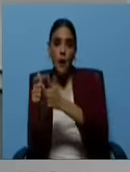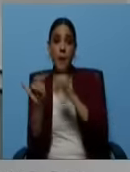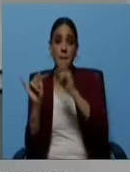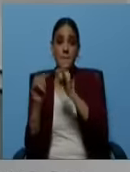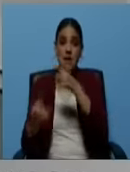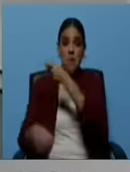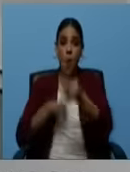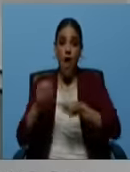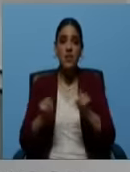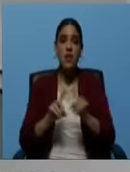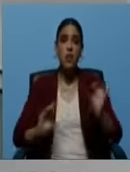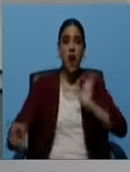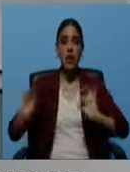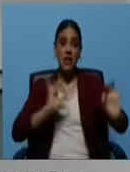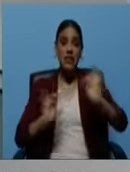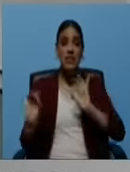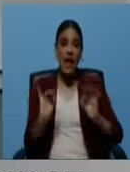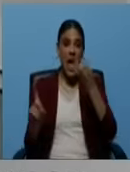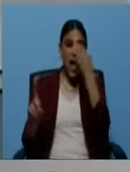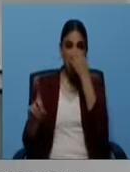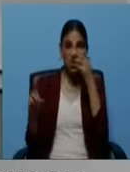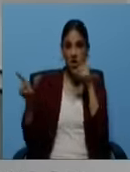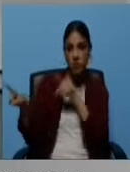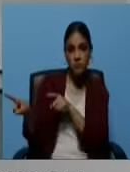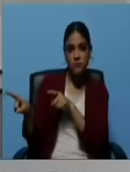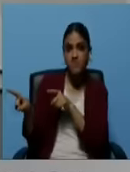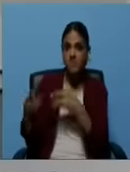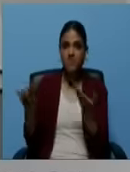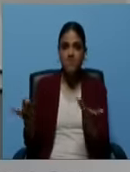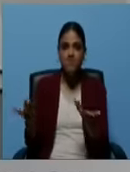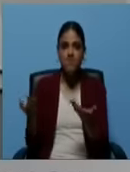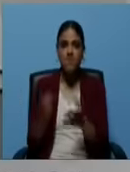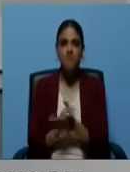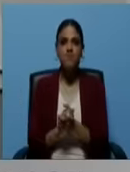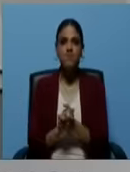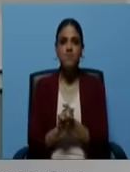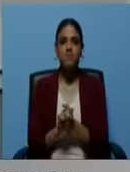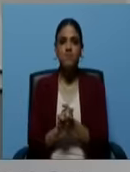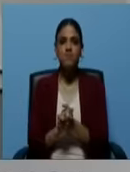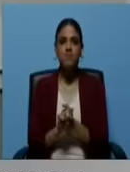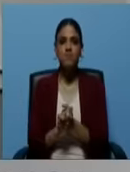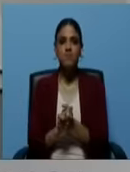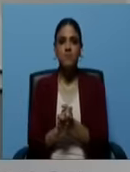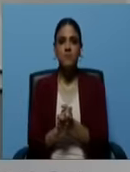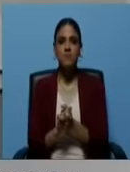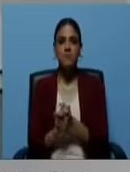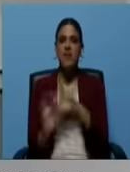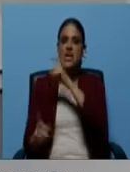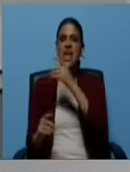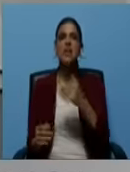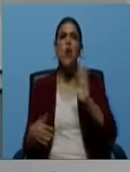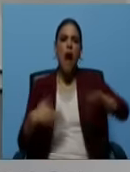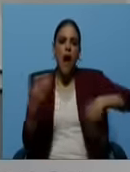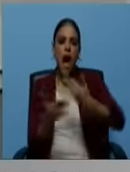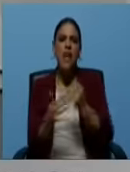obra, denominada ya de una forma escabrosa hasta el